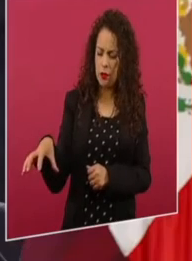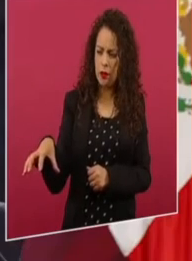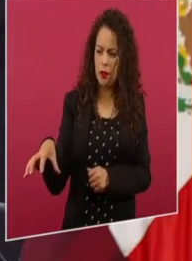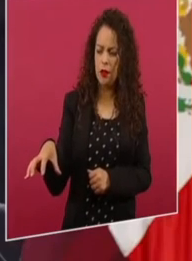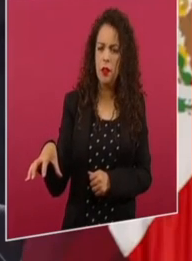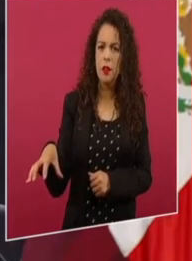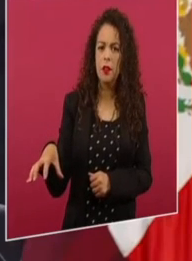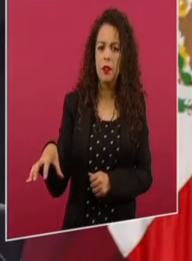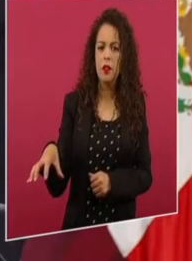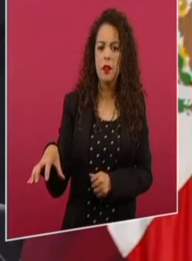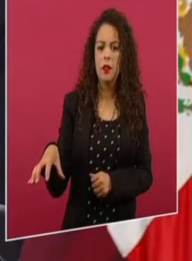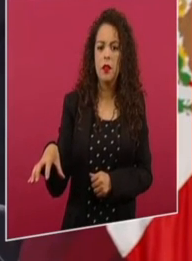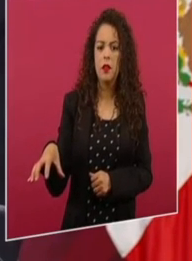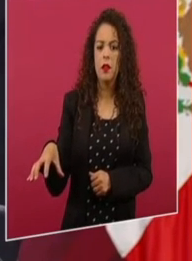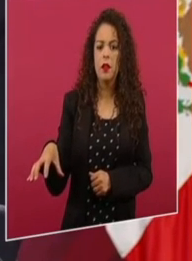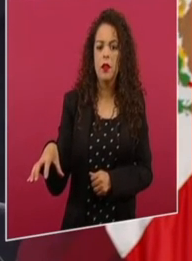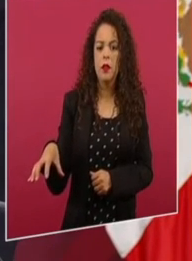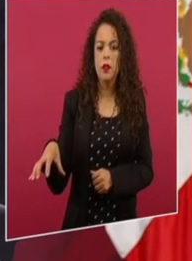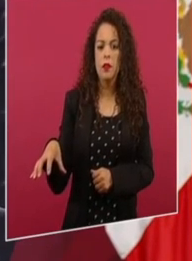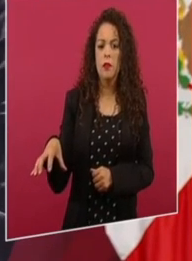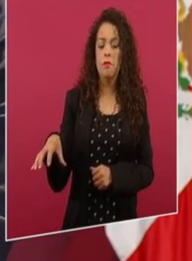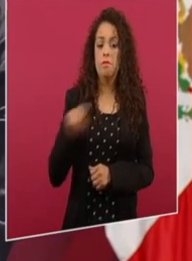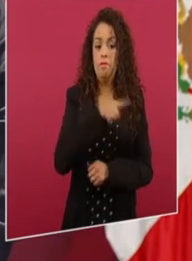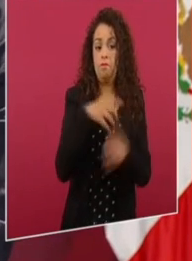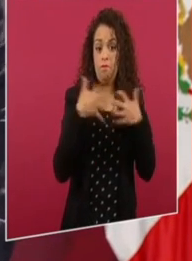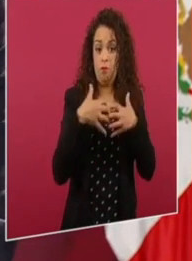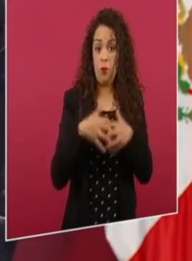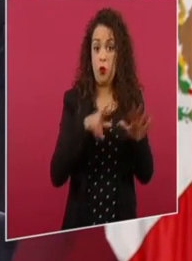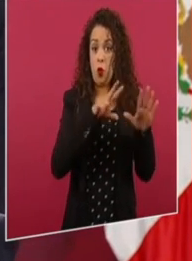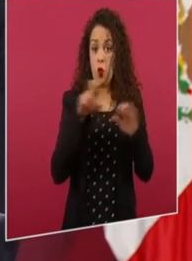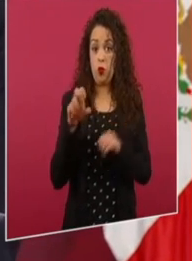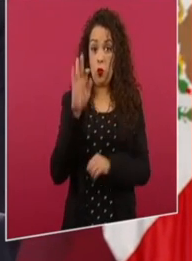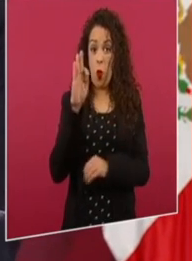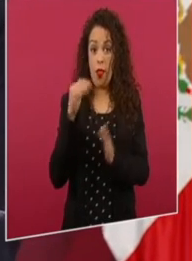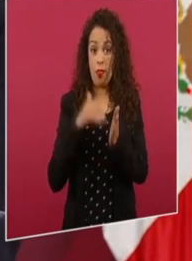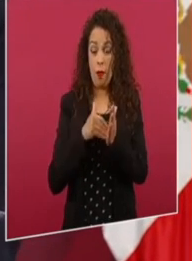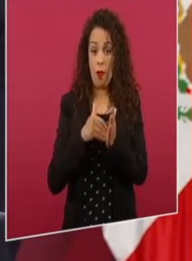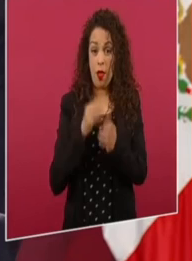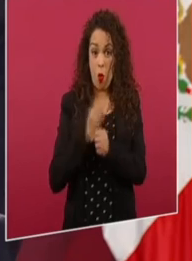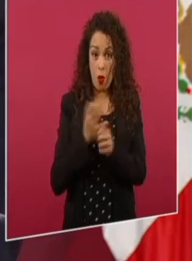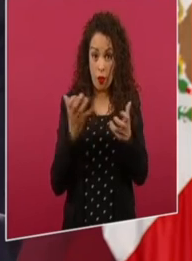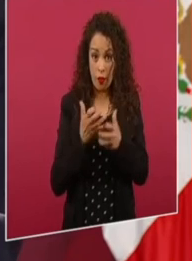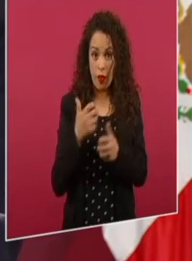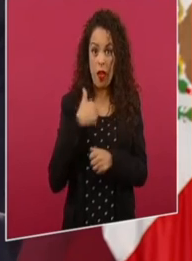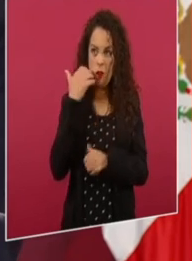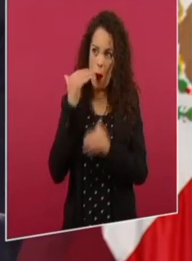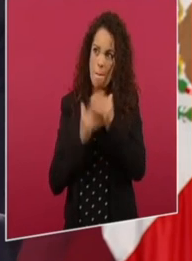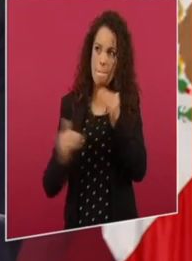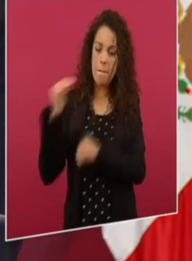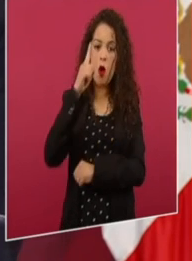queremos llevarlas de 840 mil que tienen hoy a 1.200.000